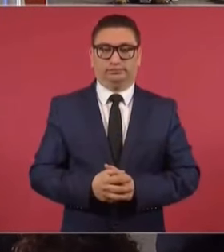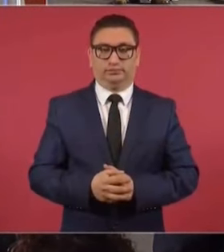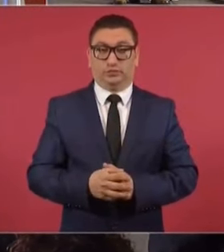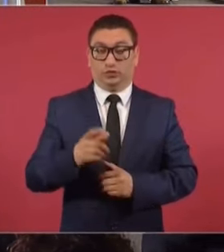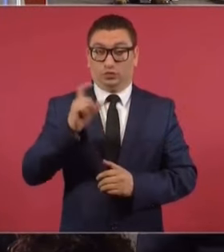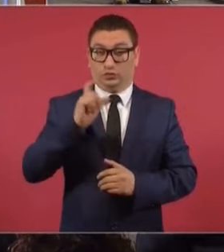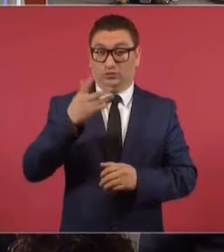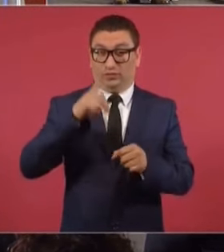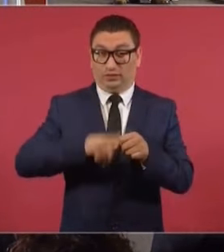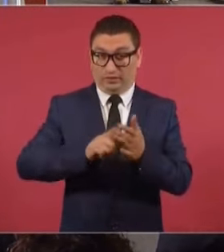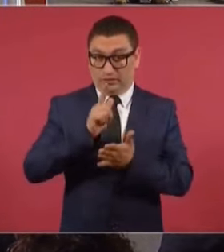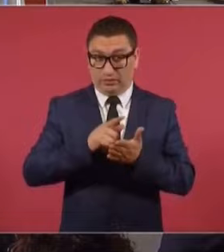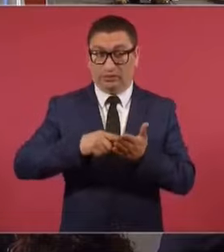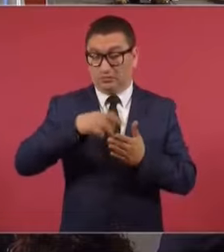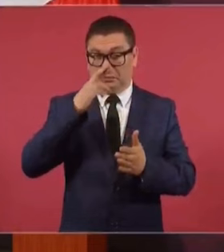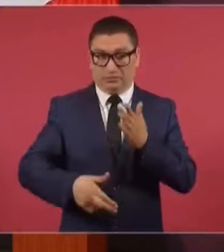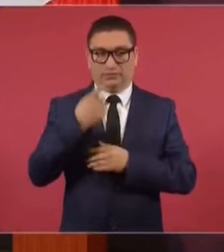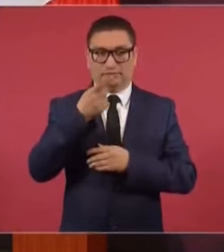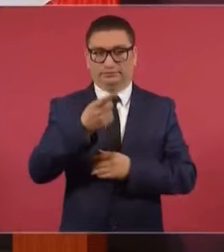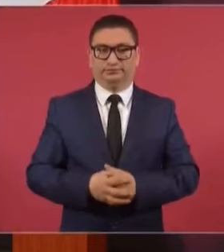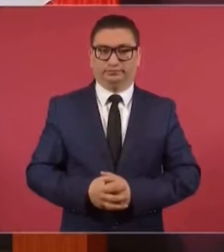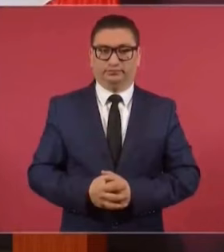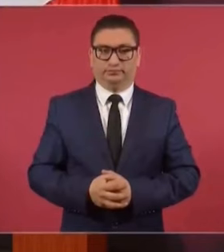en delitos del fuero federal. Adelante.